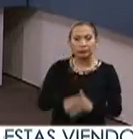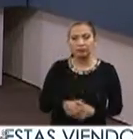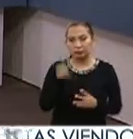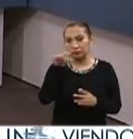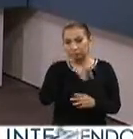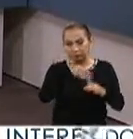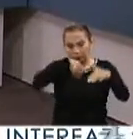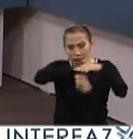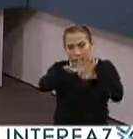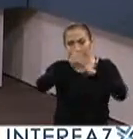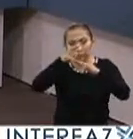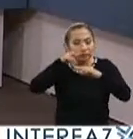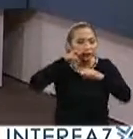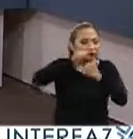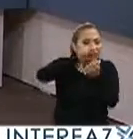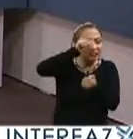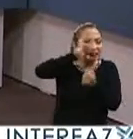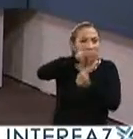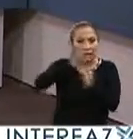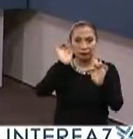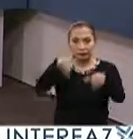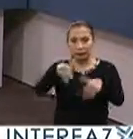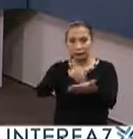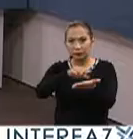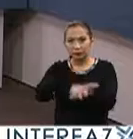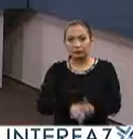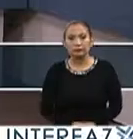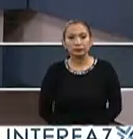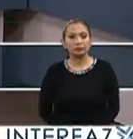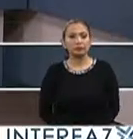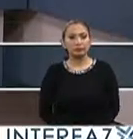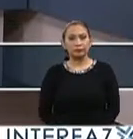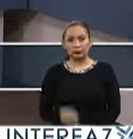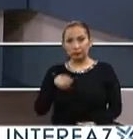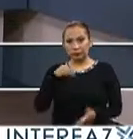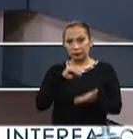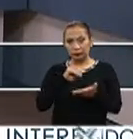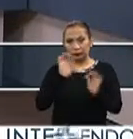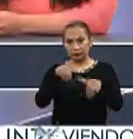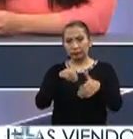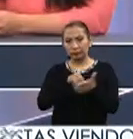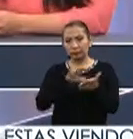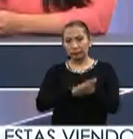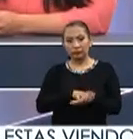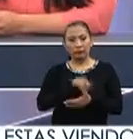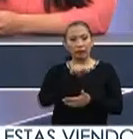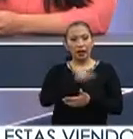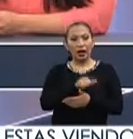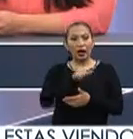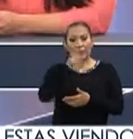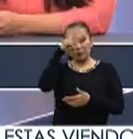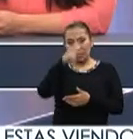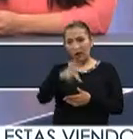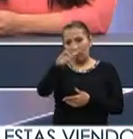por las cuales se podrá accesar a esto e inscribirse. Pues se van a poder inscribir en la página de México